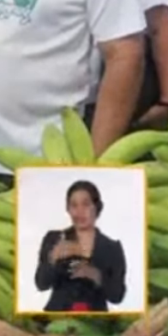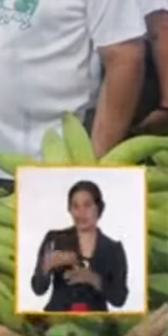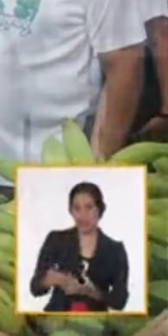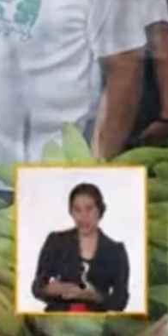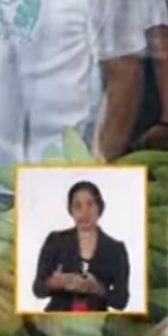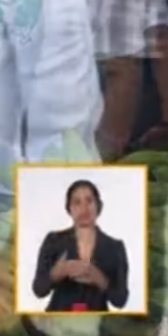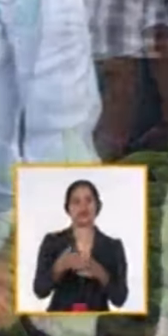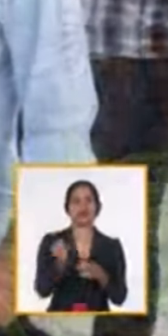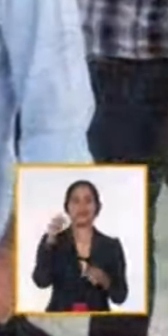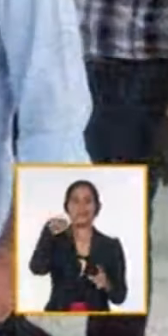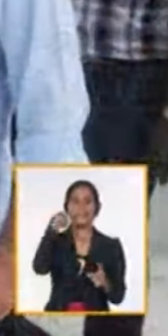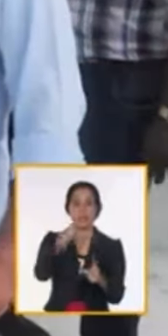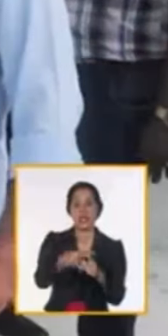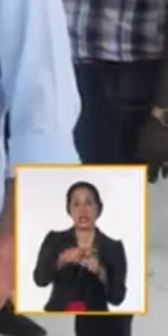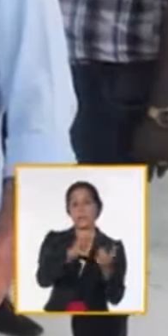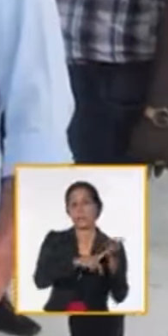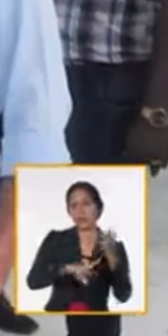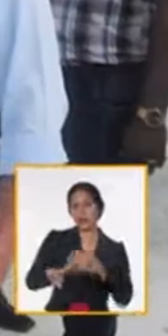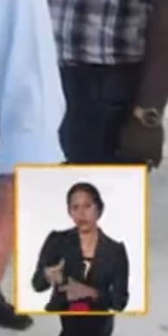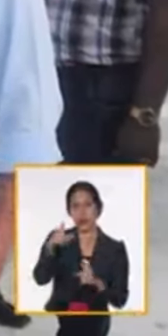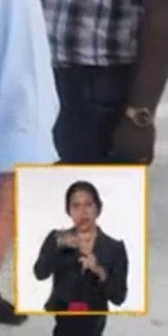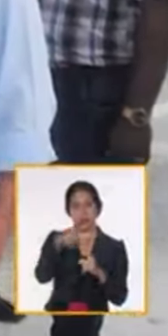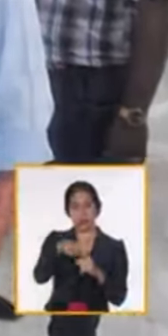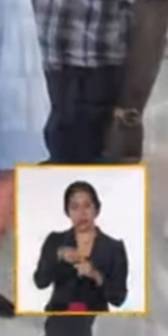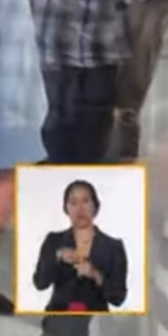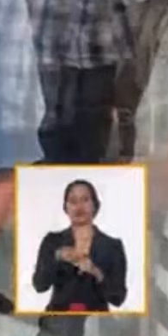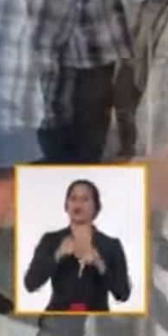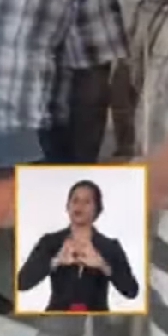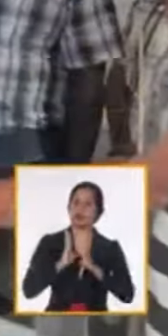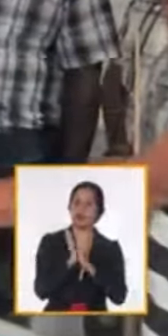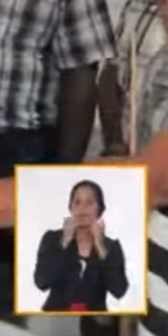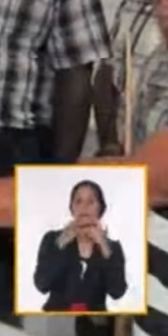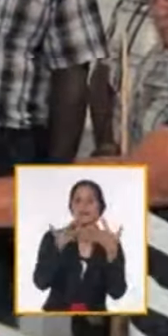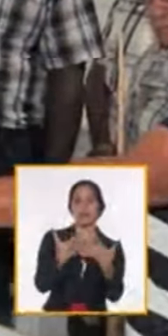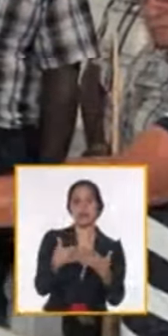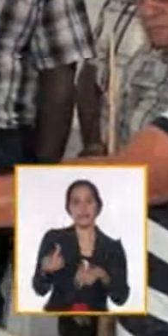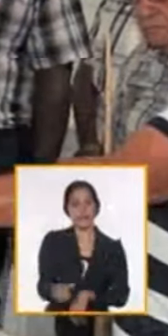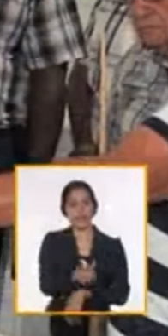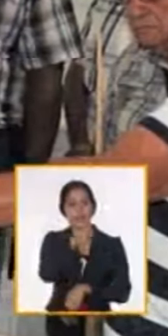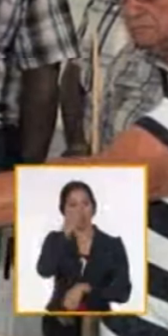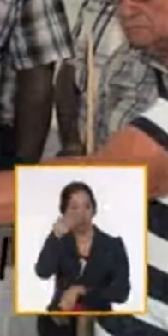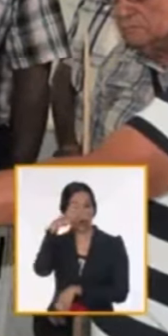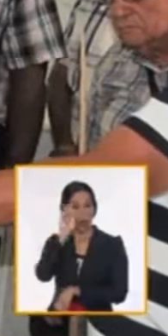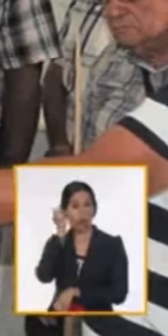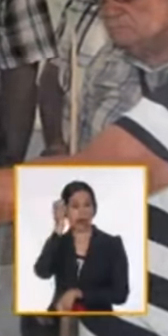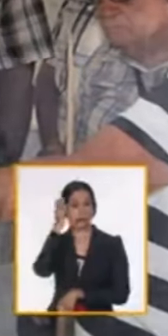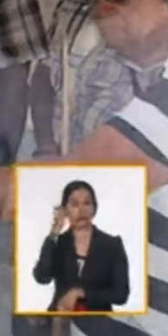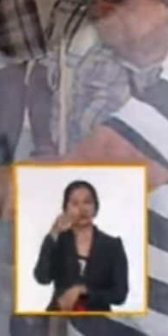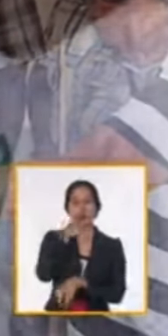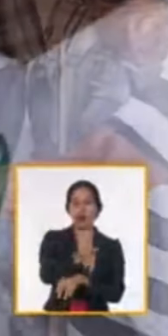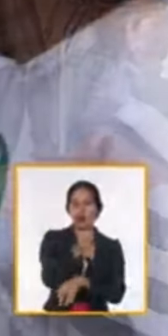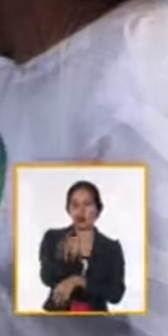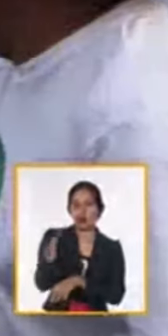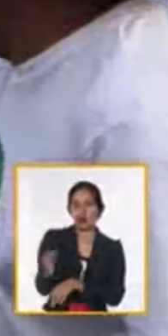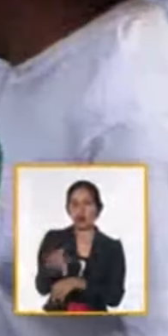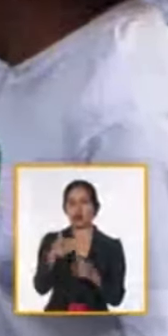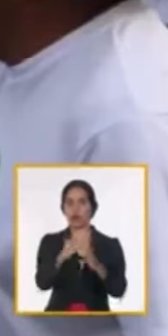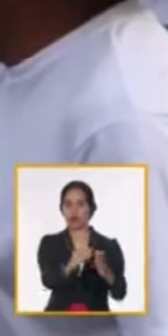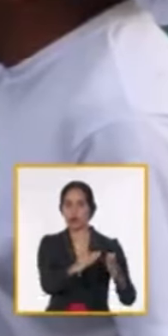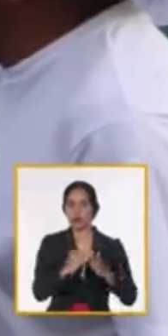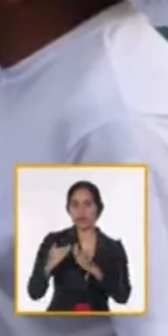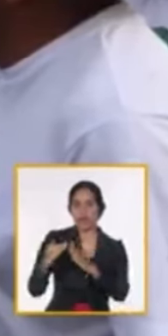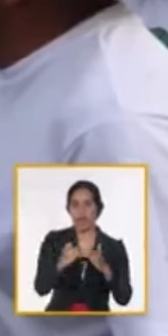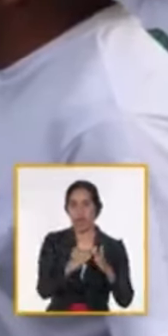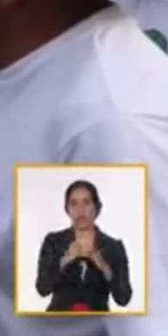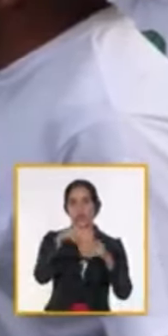en la provincia de Las Tunas, pues el presidente cubano llegó hasta la comunidad vivienda CPA